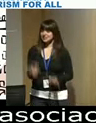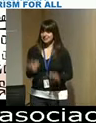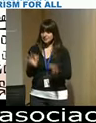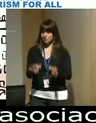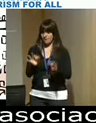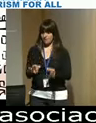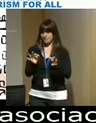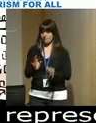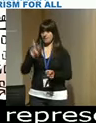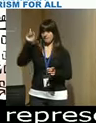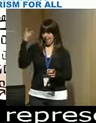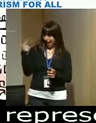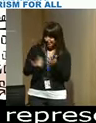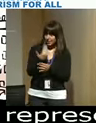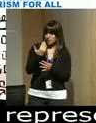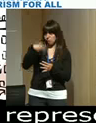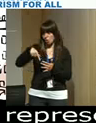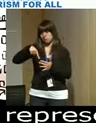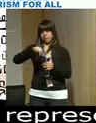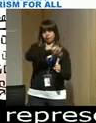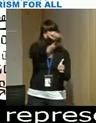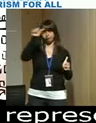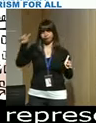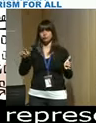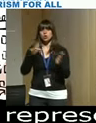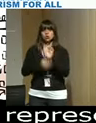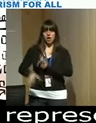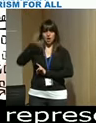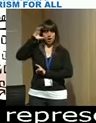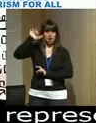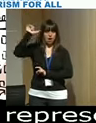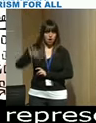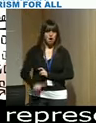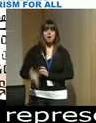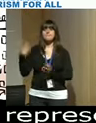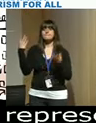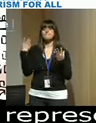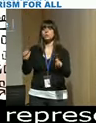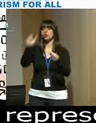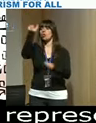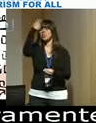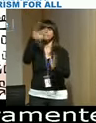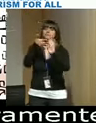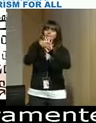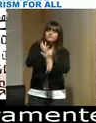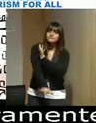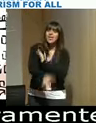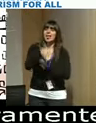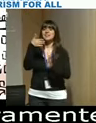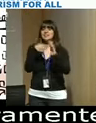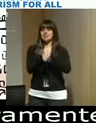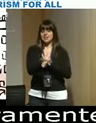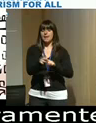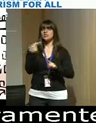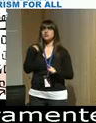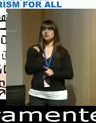seguramente a lo largo del día de ayer y de hoy pues habremos escuchado varias definiciones o muchas definiciones de lo que consideramos accesibilidad, pero